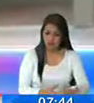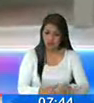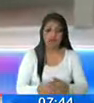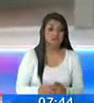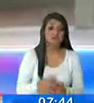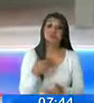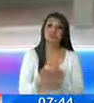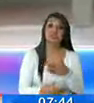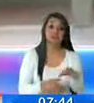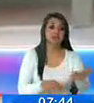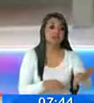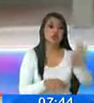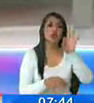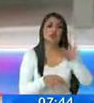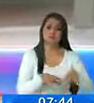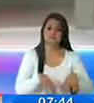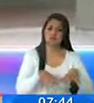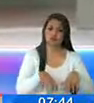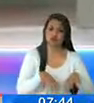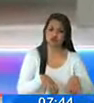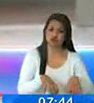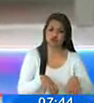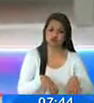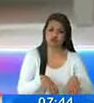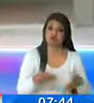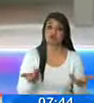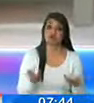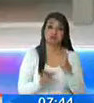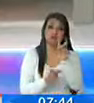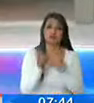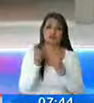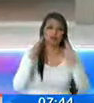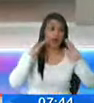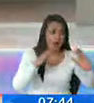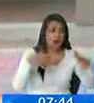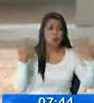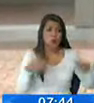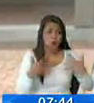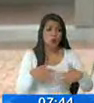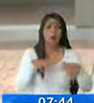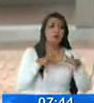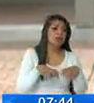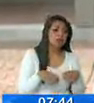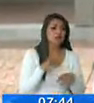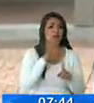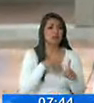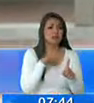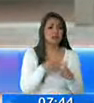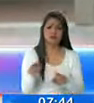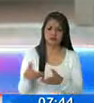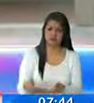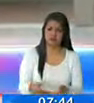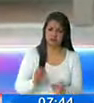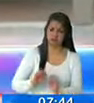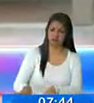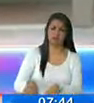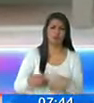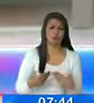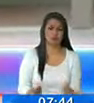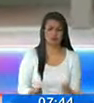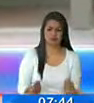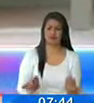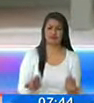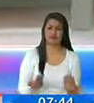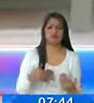simultáneamente, días seguidos, se encontraron unos perros. Y la gente hizo más escándalo por los perros que por los bebés. Por eso fue que nosotros decidimos que